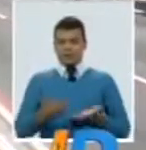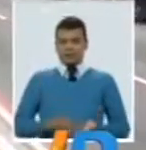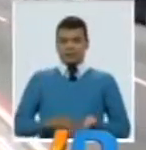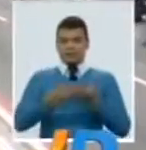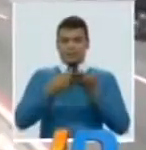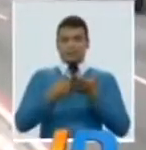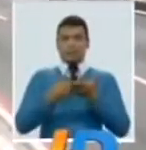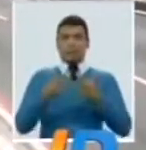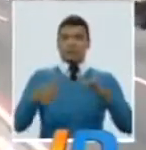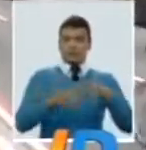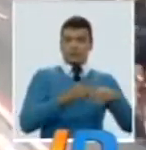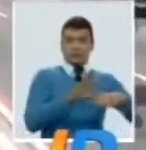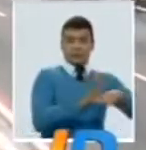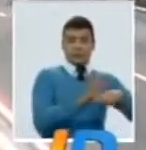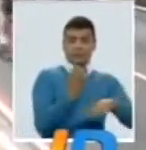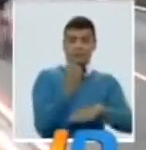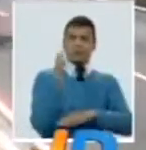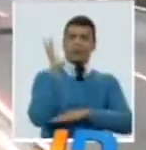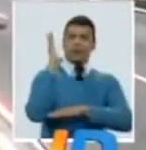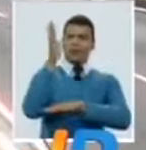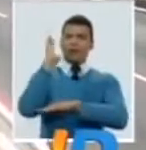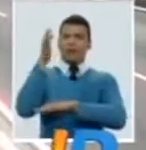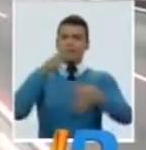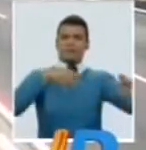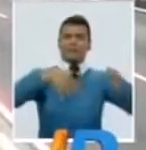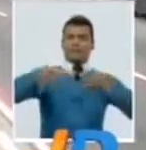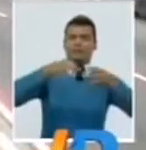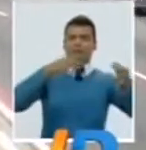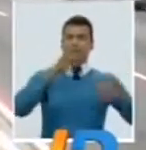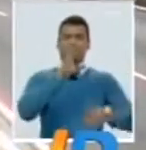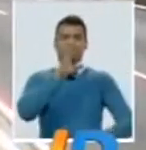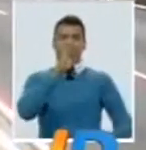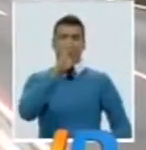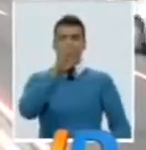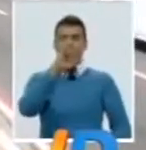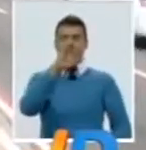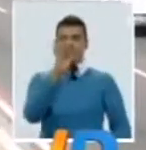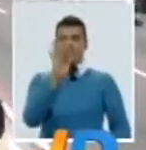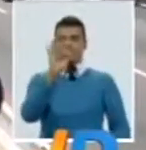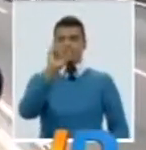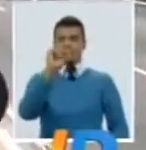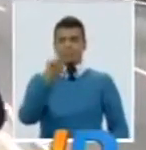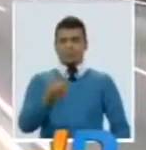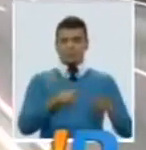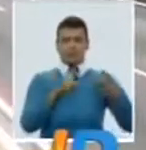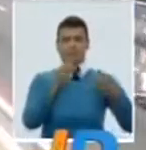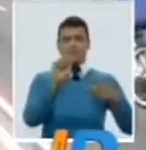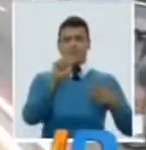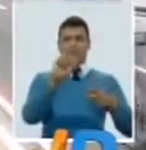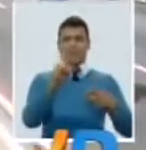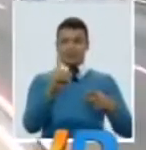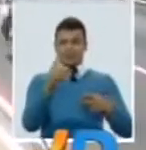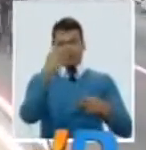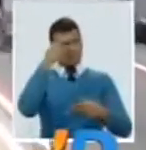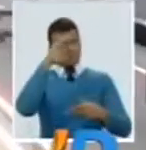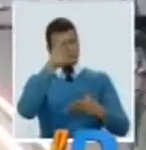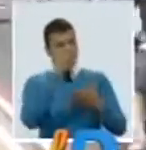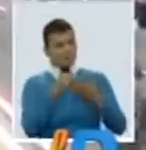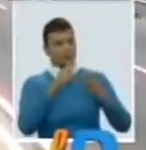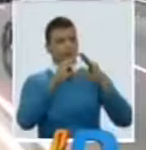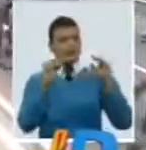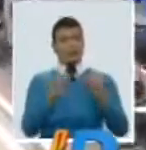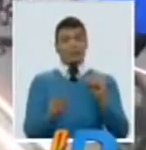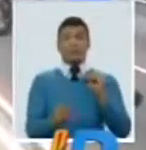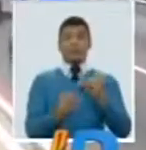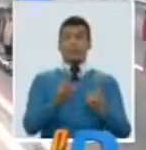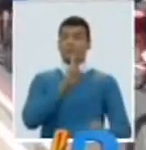el departamento médico. Ayer conferencia de prensa de Cristian Zapata y de Farid Mondragón. Opinan sobre Japón. Los